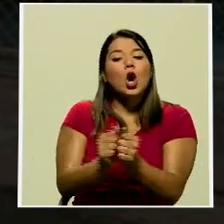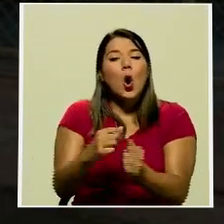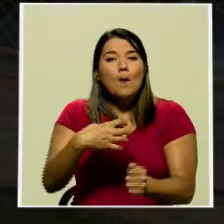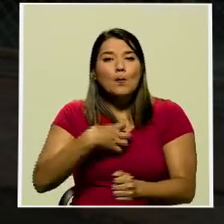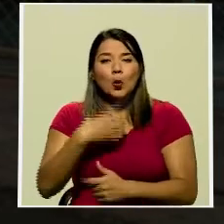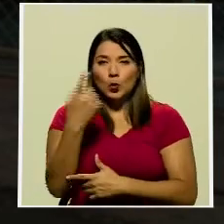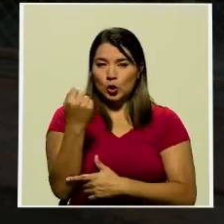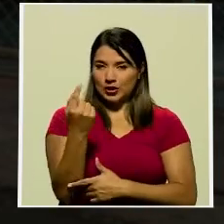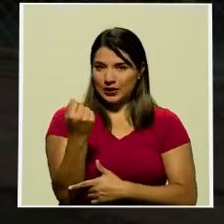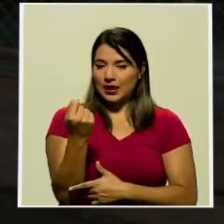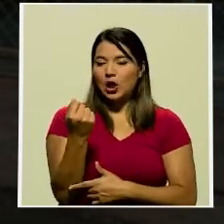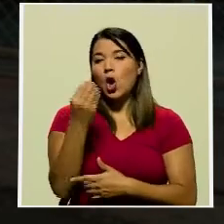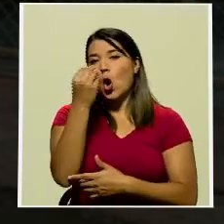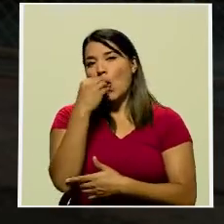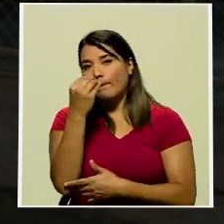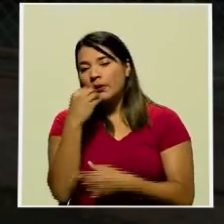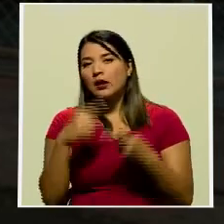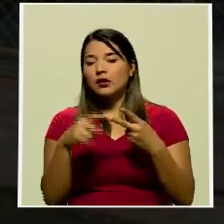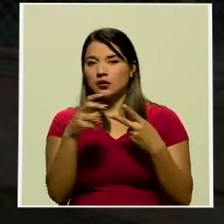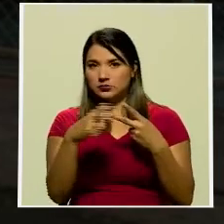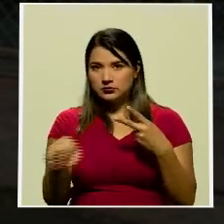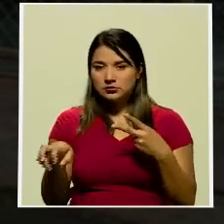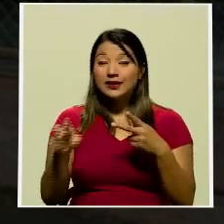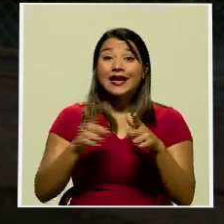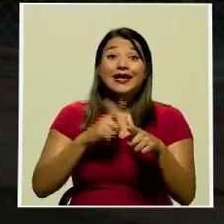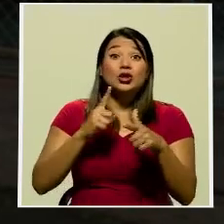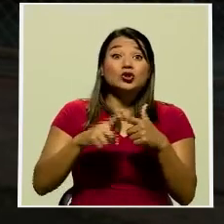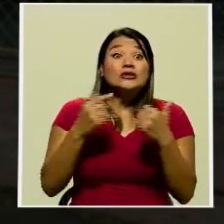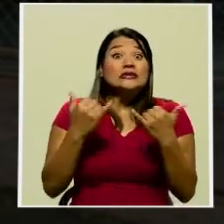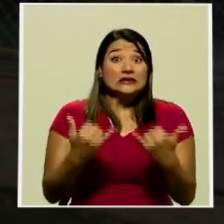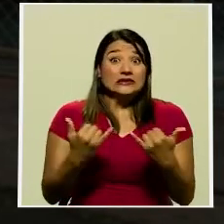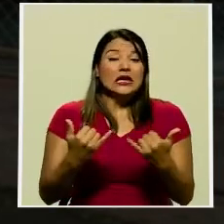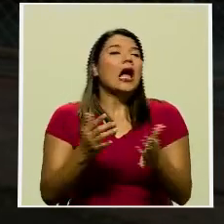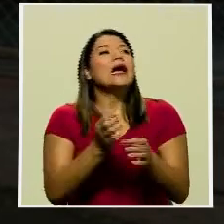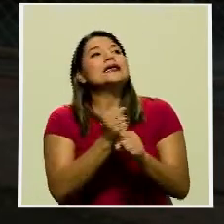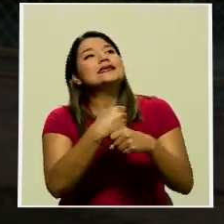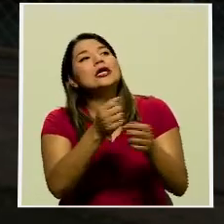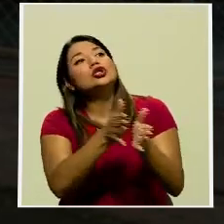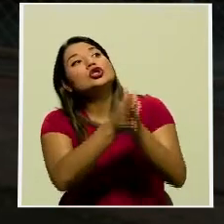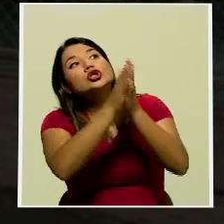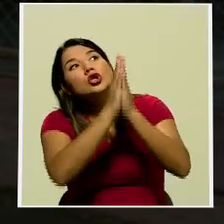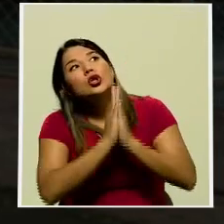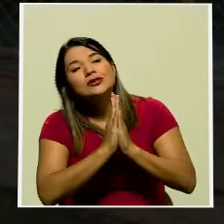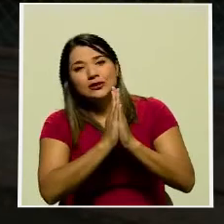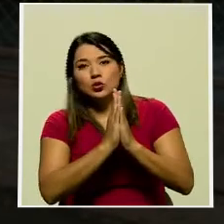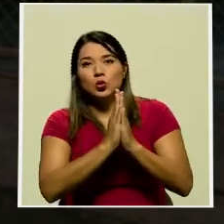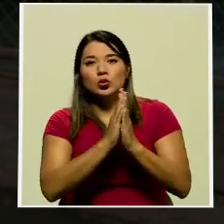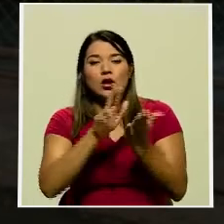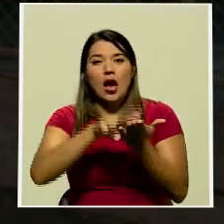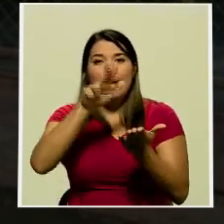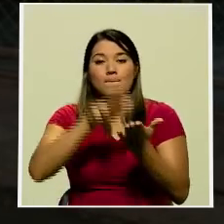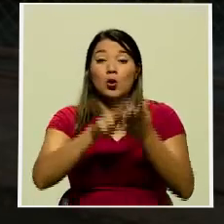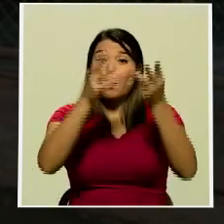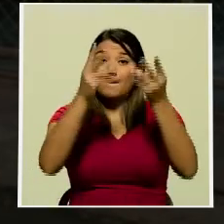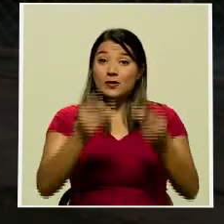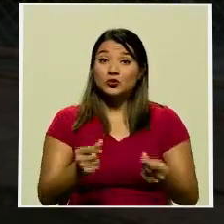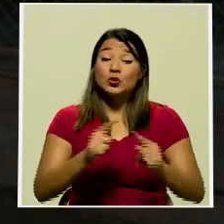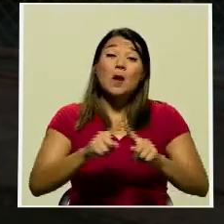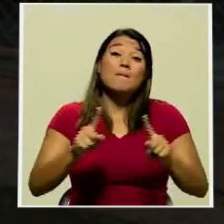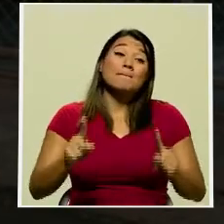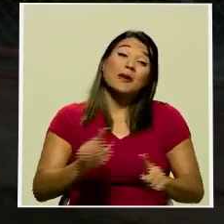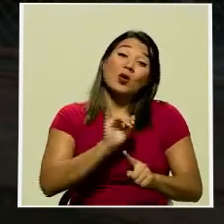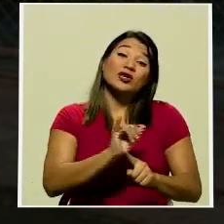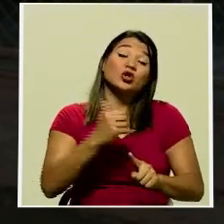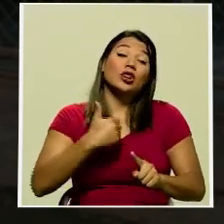información, ya se presentaron casos donde se están haciendo las solicitudes del reintegro de ese dinero. Sin embargo, eso llevará todo un proceso y lo